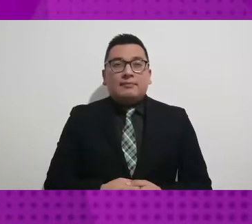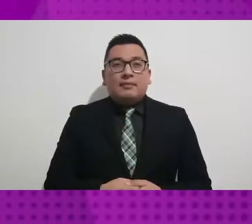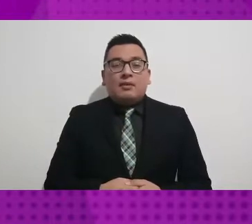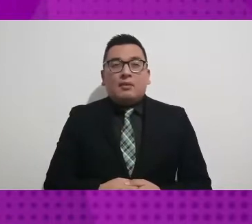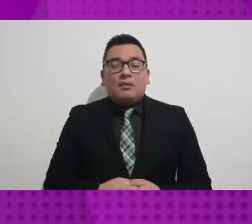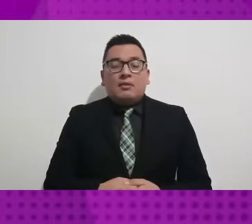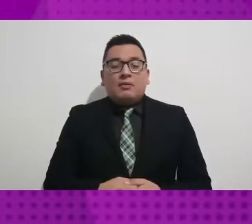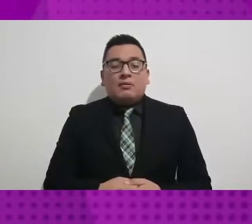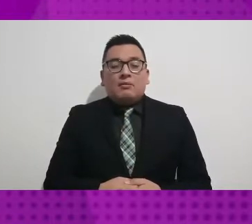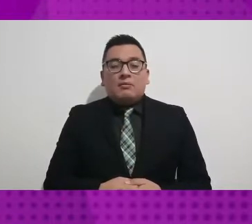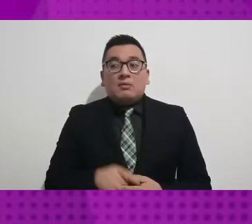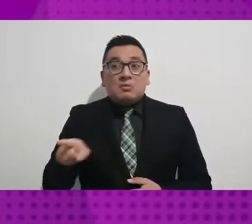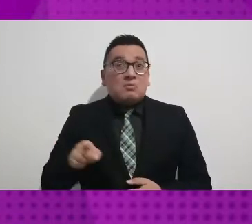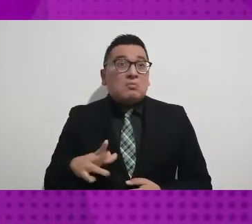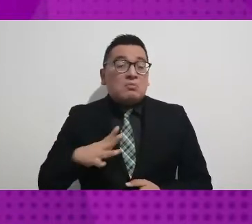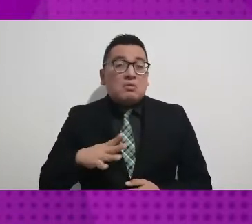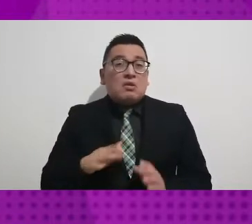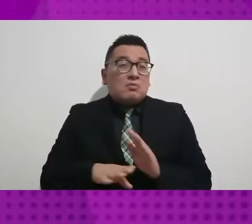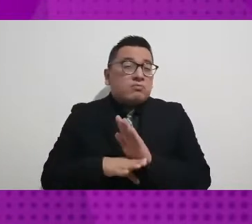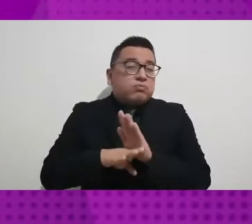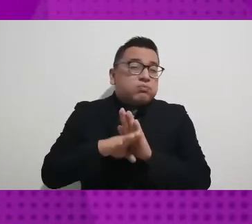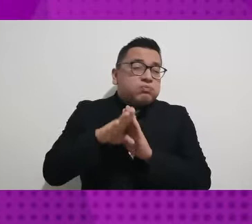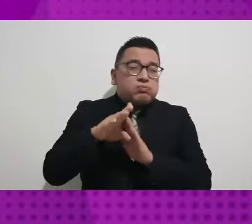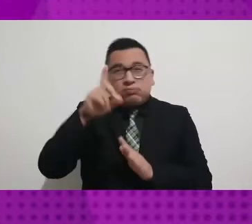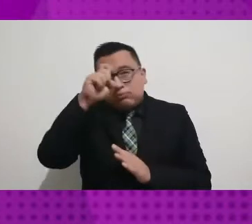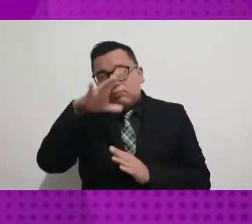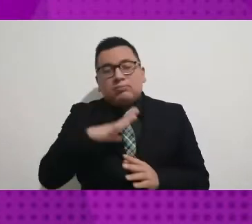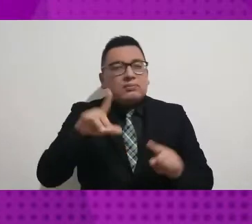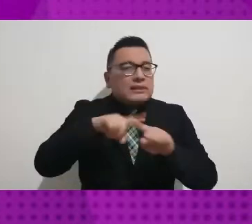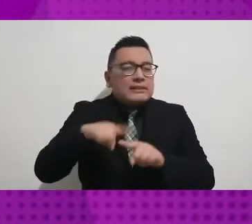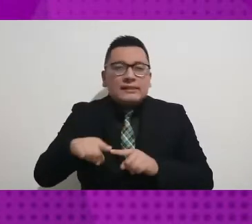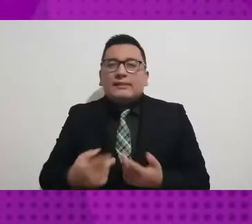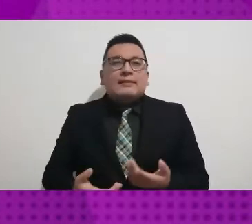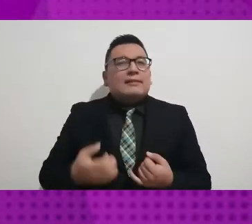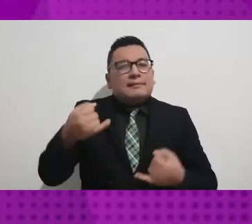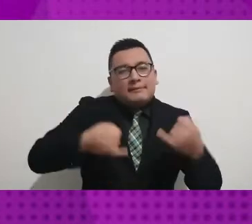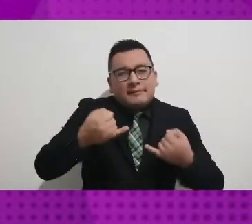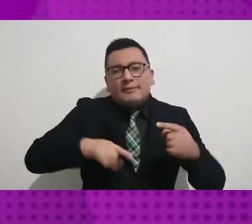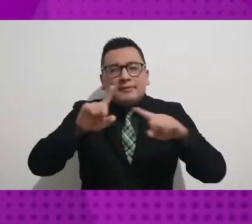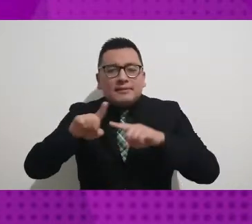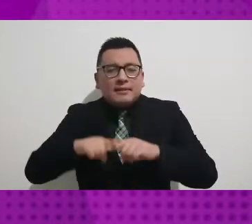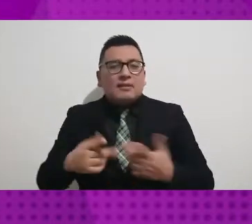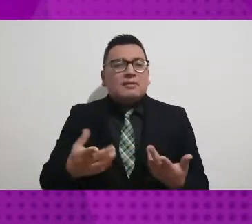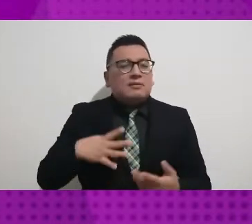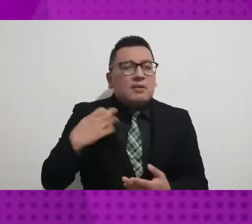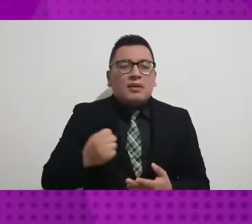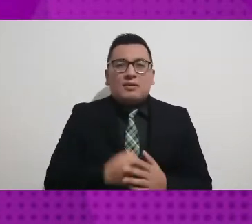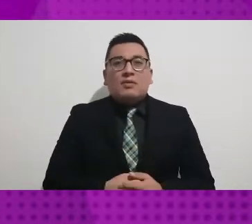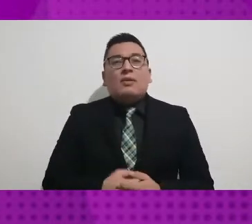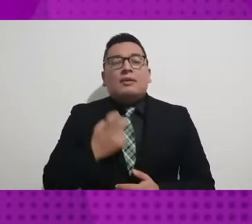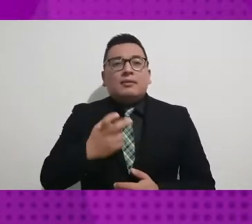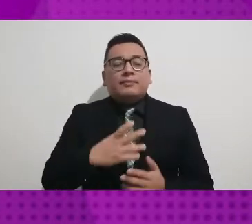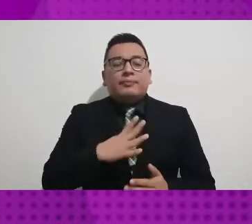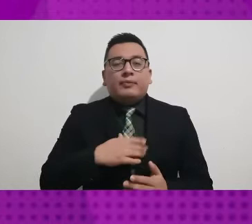impidió, lamentablemente, su posibilidad de desarrollo. Hubo muchos litigios, hubo muchos intentos, y en ese sentido el